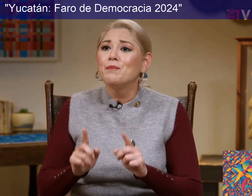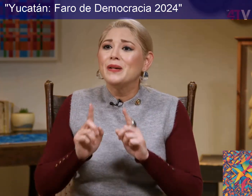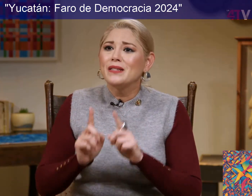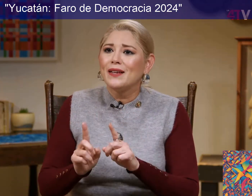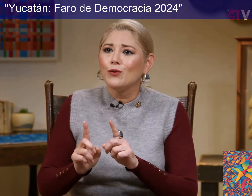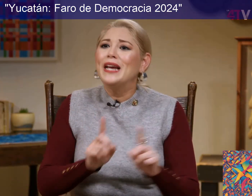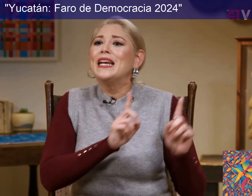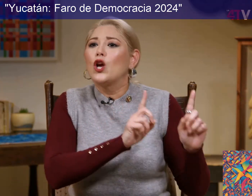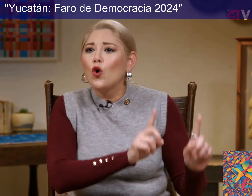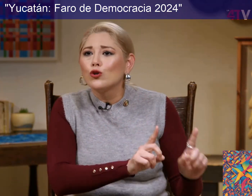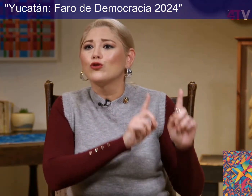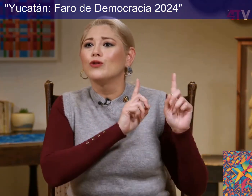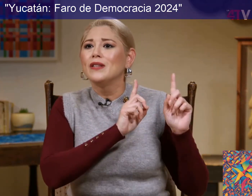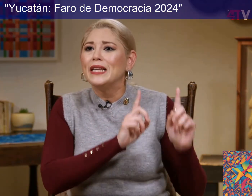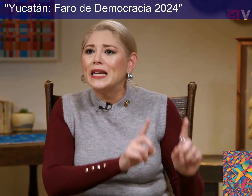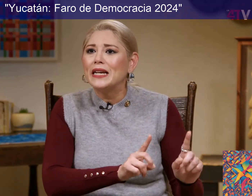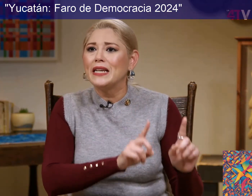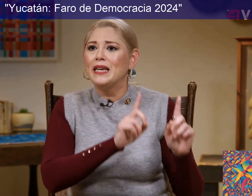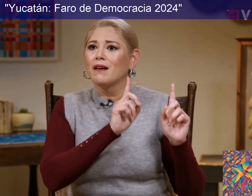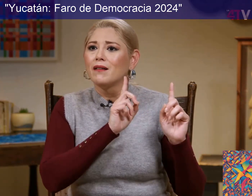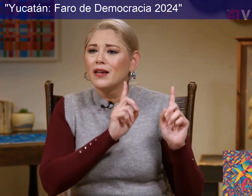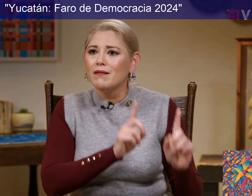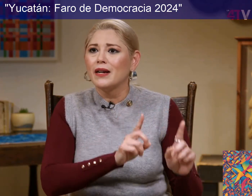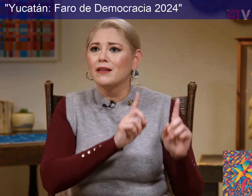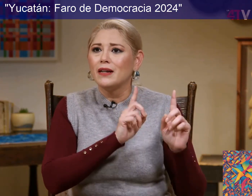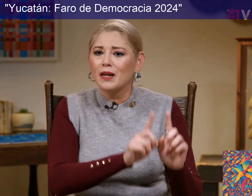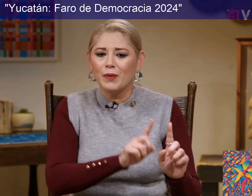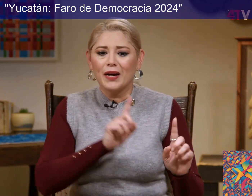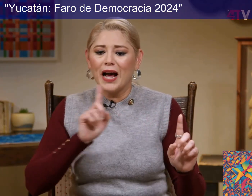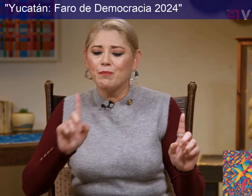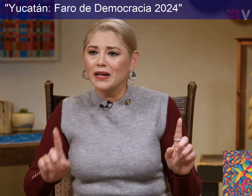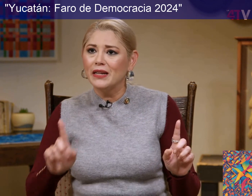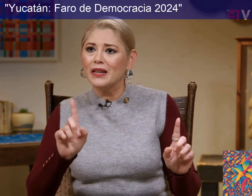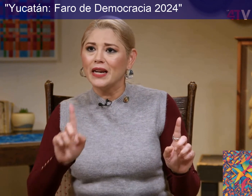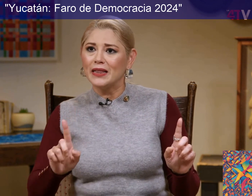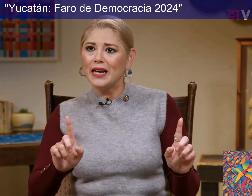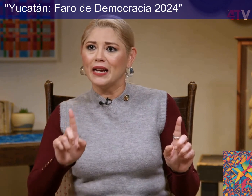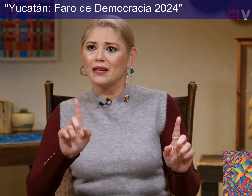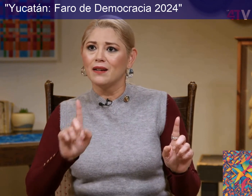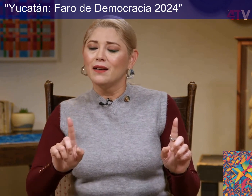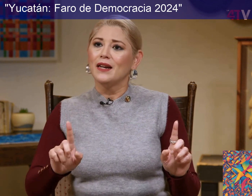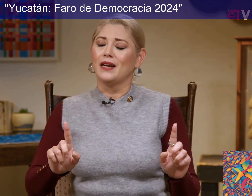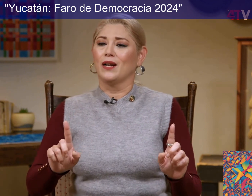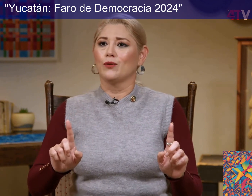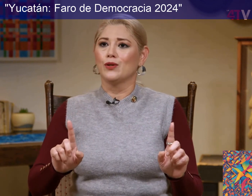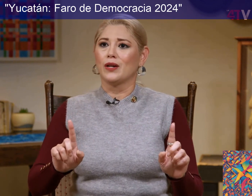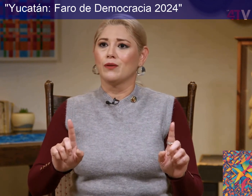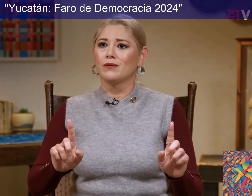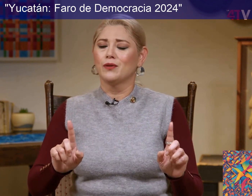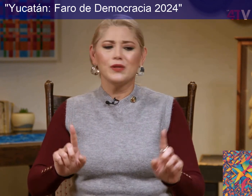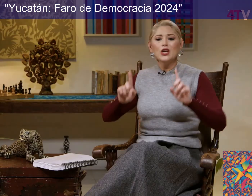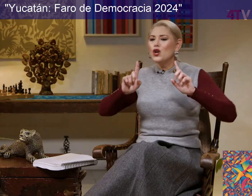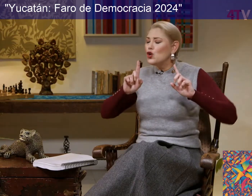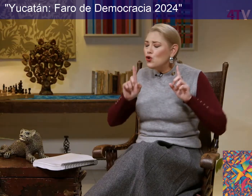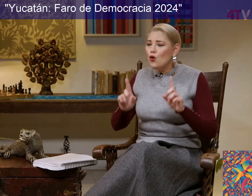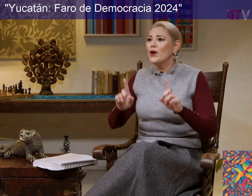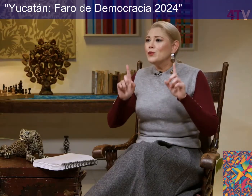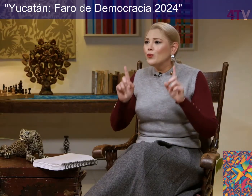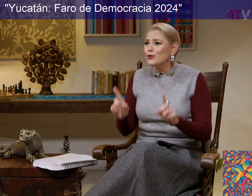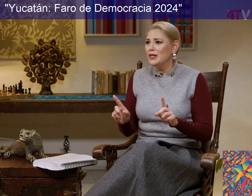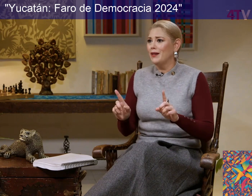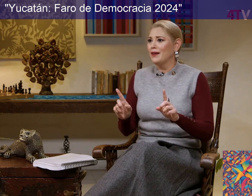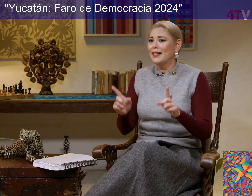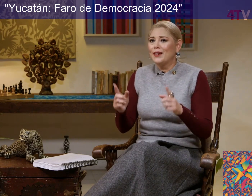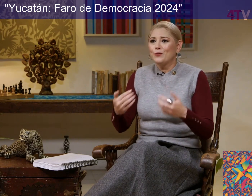En este año 2024, Yucatán se ha destacado una vez más como un faro de democracia y principios sólidos en México.